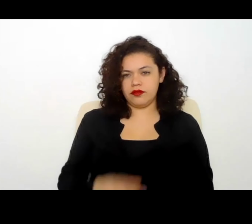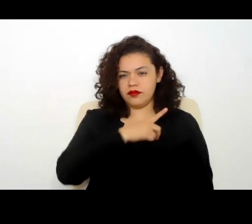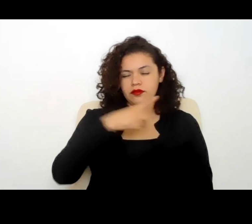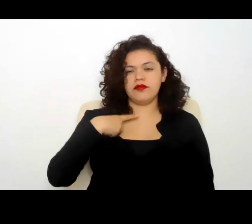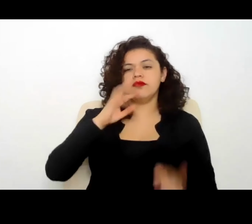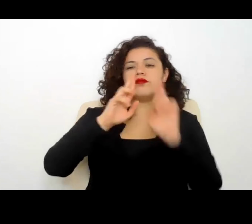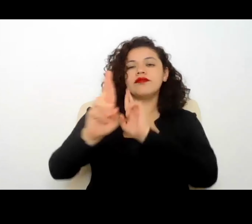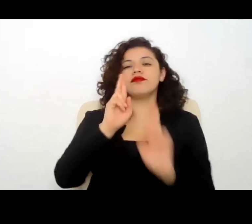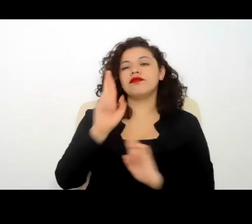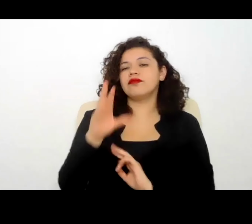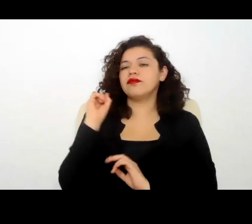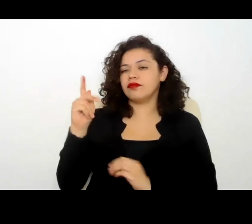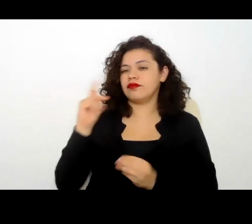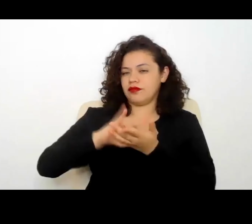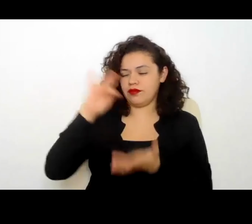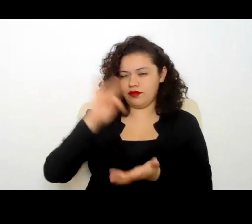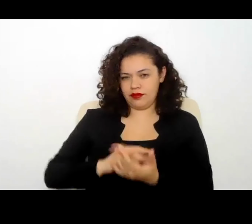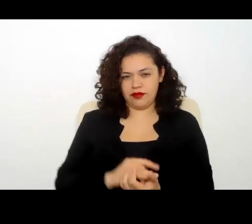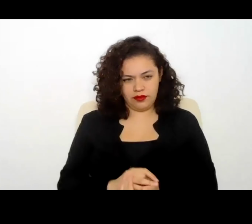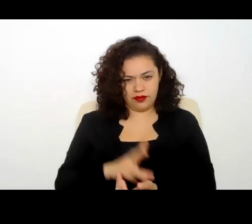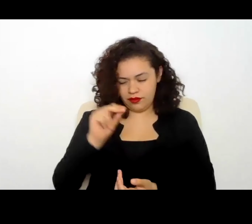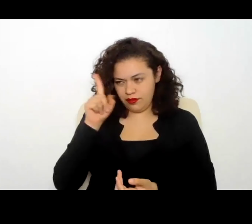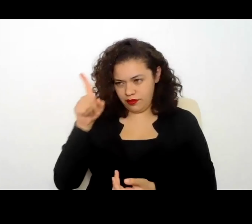Ok, muchas gracias. ¿No, de qué?